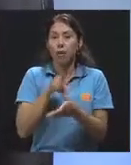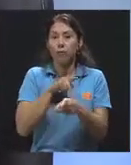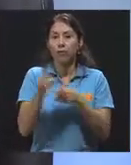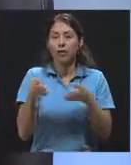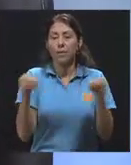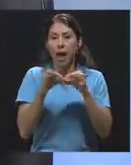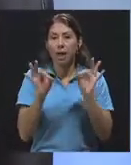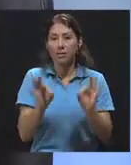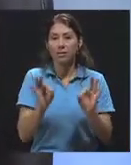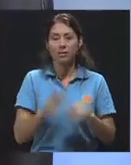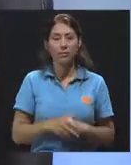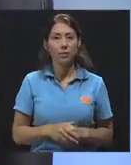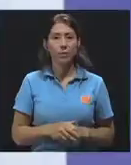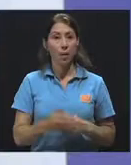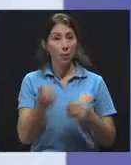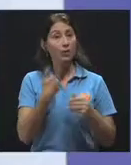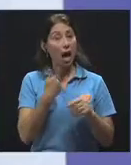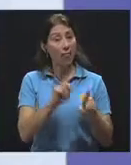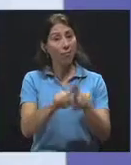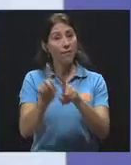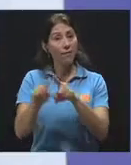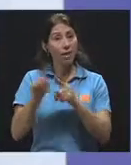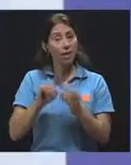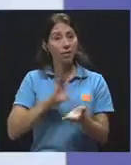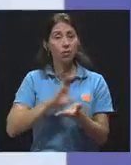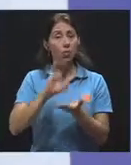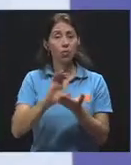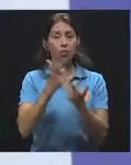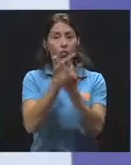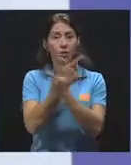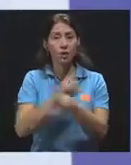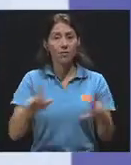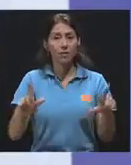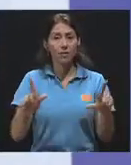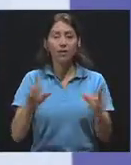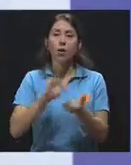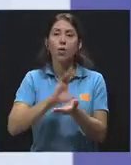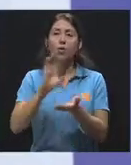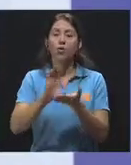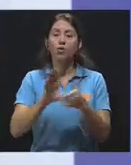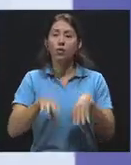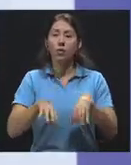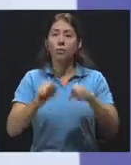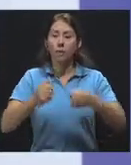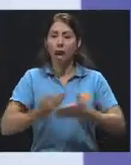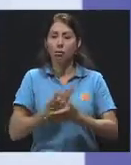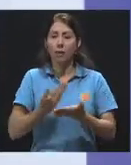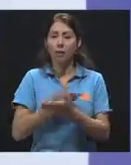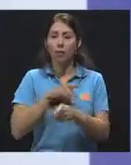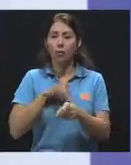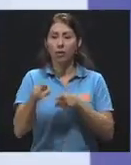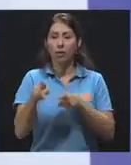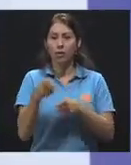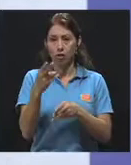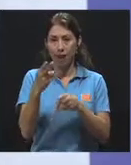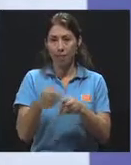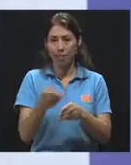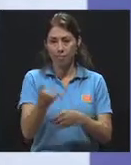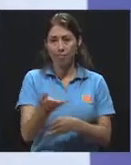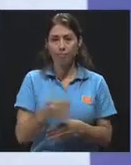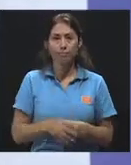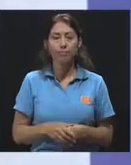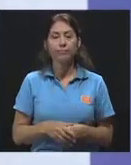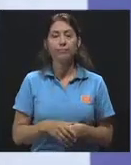poco más en ciertas áreas? Pues existen diferentes cursos libres, o sea, cursos de actualización profesional, los